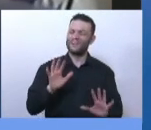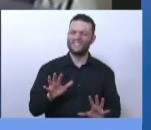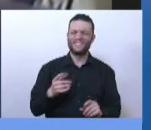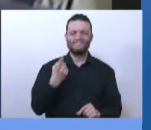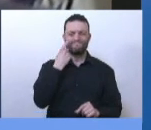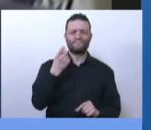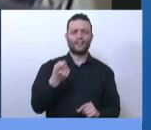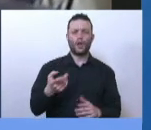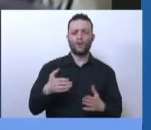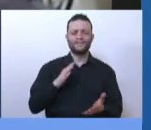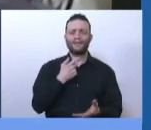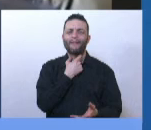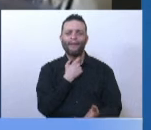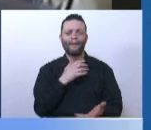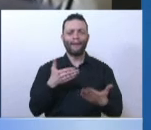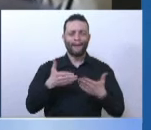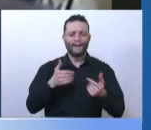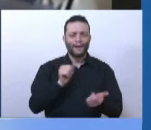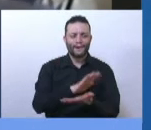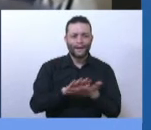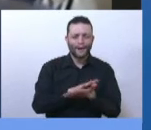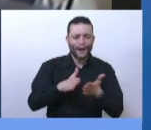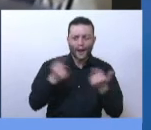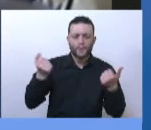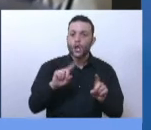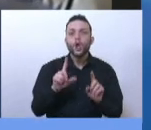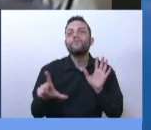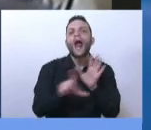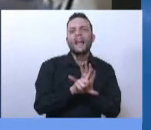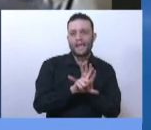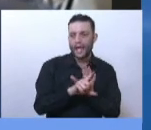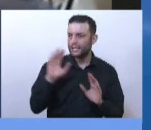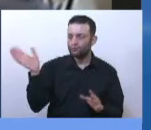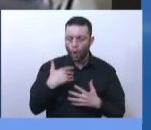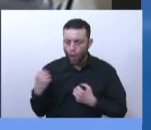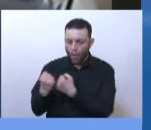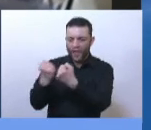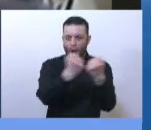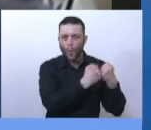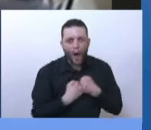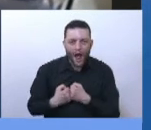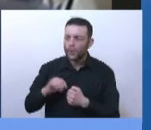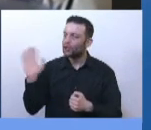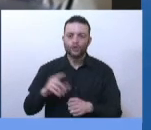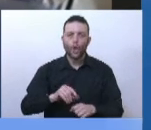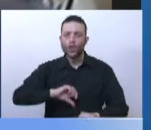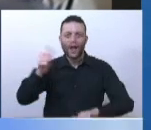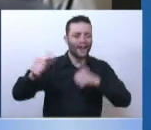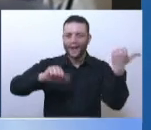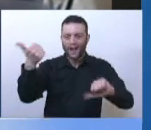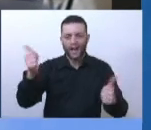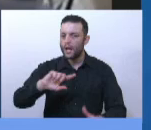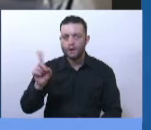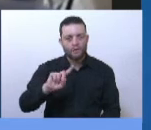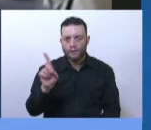cuenta del apuro por sacar ya no una ley votada por unanimidad, en la que nos beneficiamos todos, en